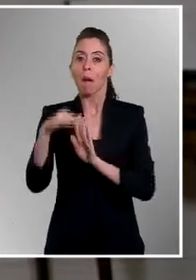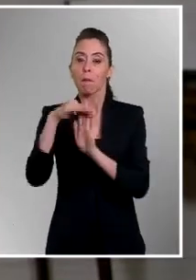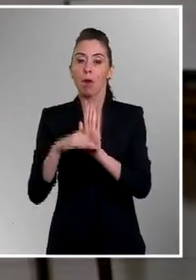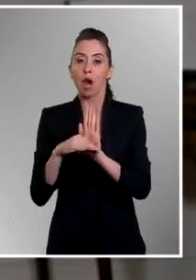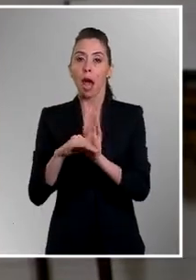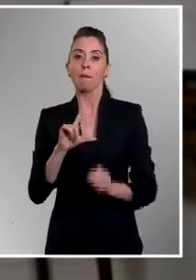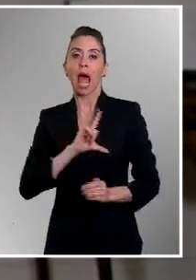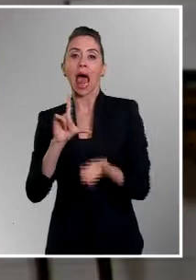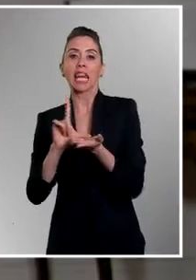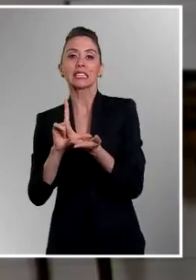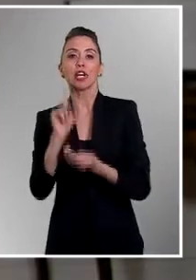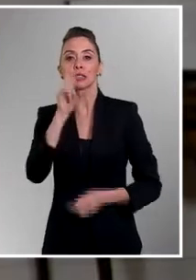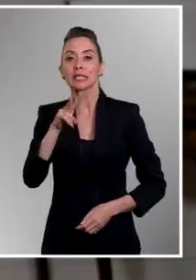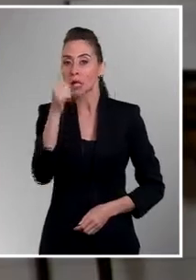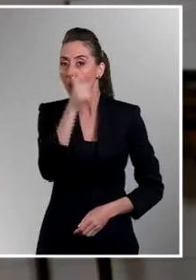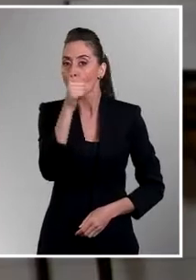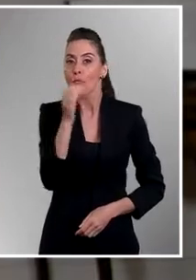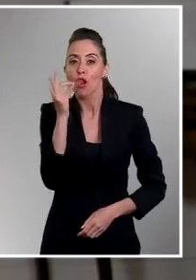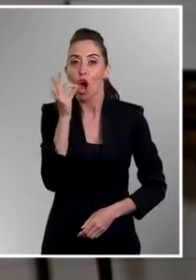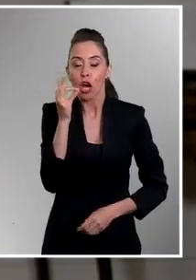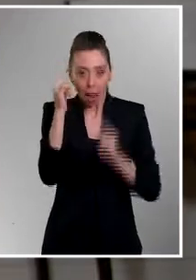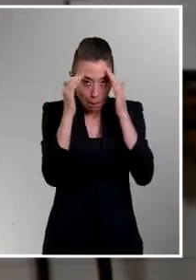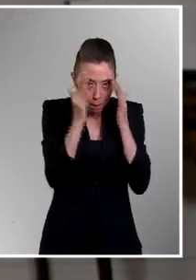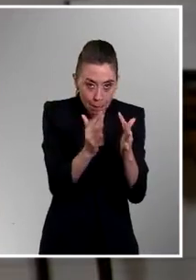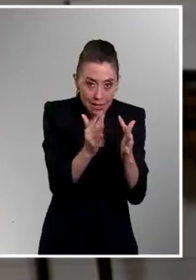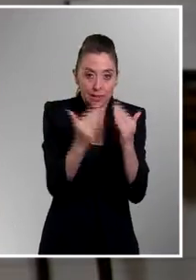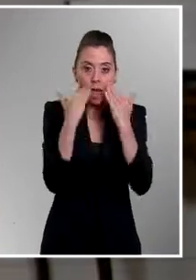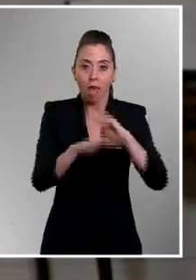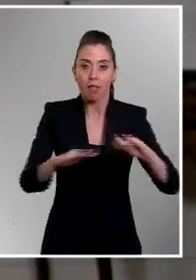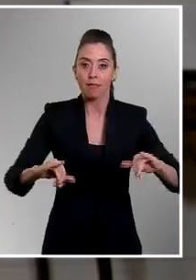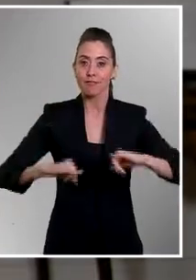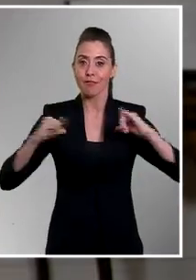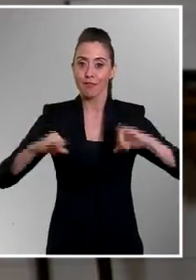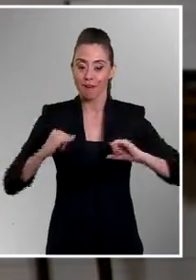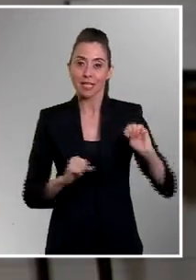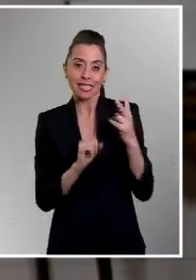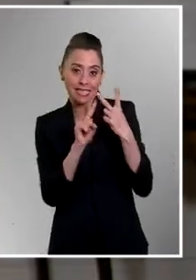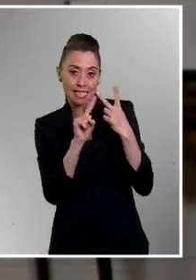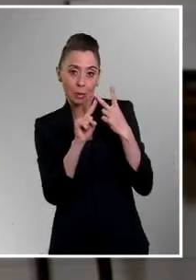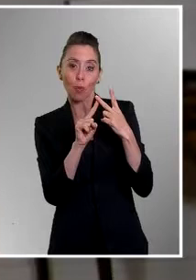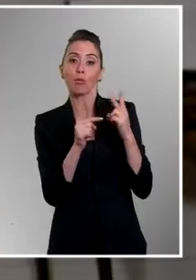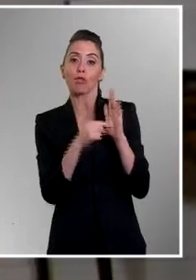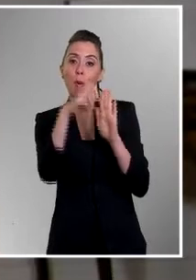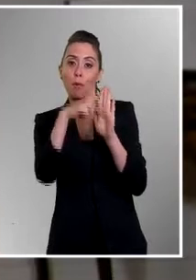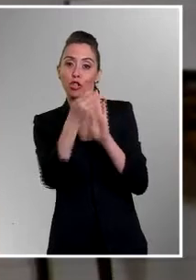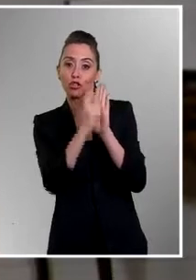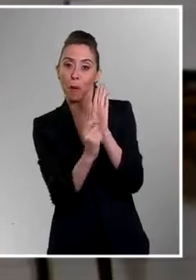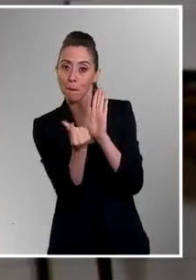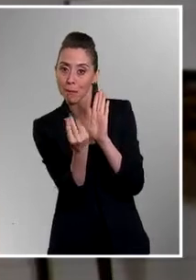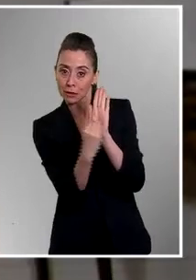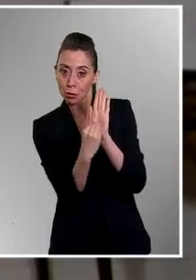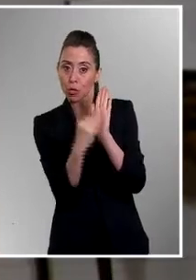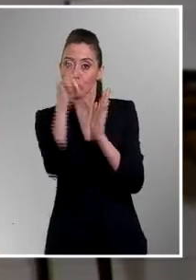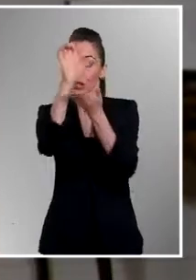liceo libre de drogas que está pensado especialmente para niños y jóvenes en segundo lugar este presupuesto se hace cargo del rol que tenemos